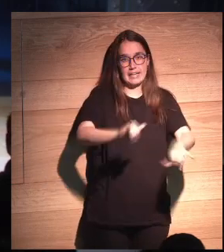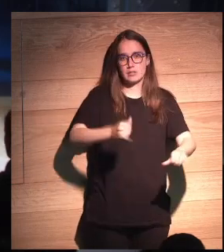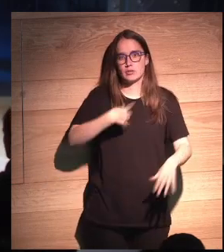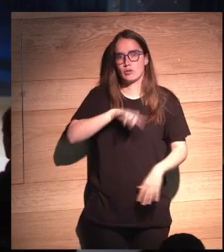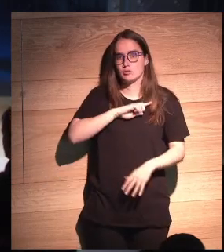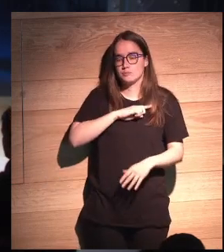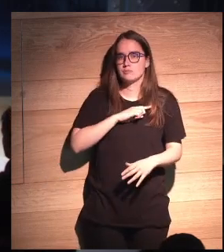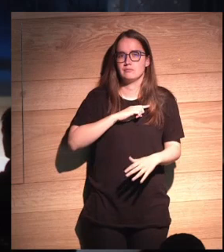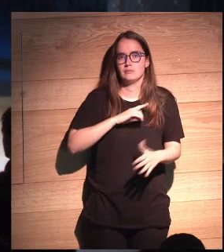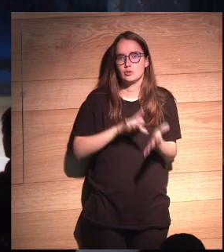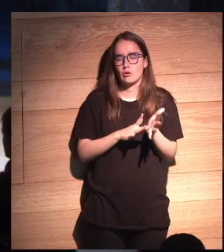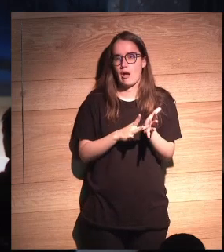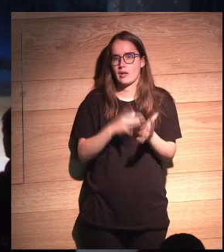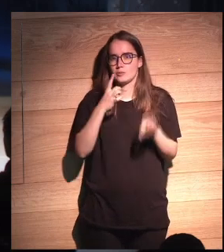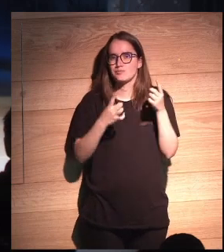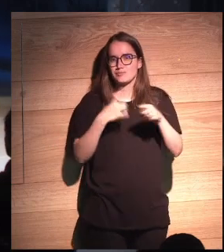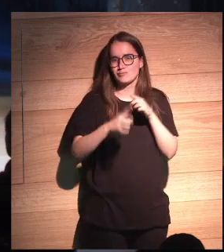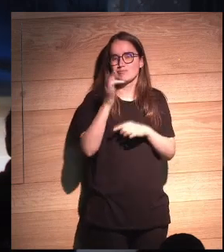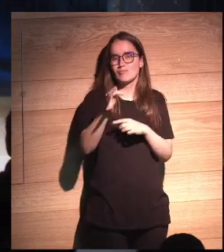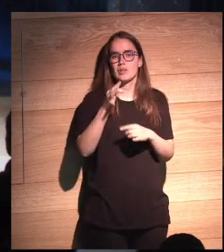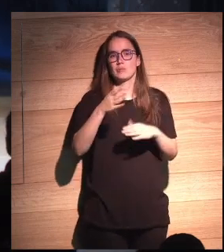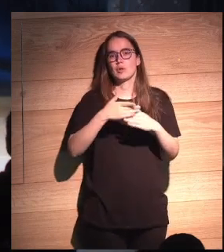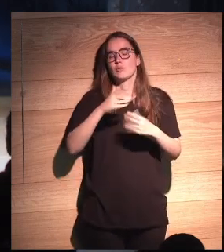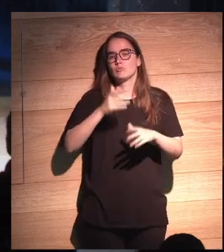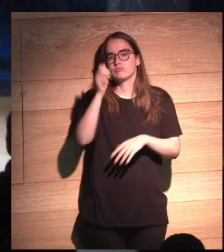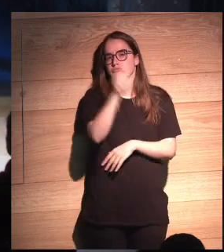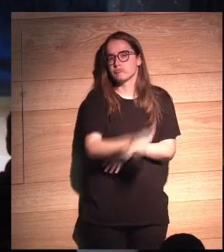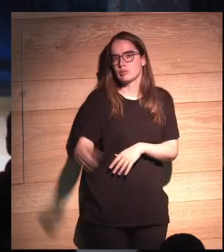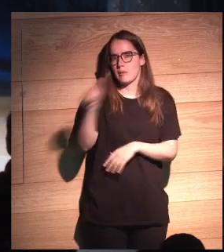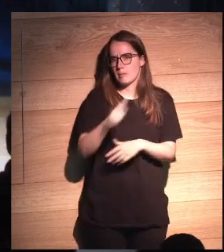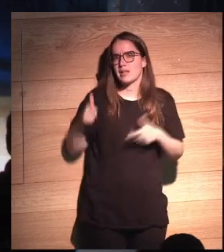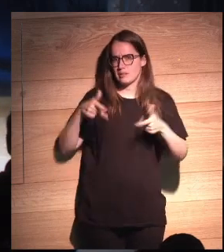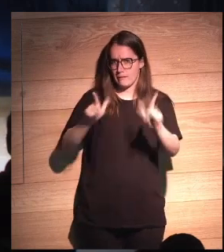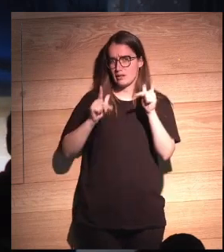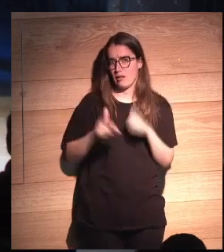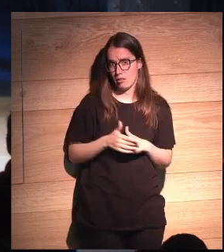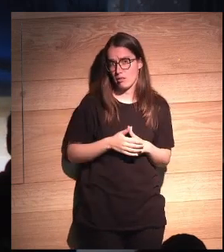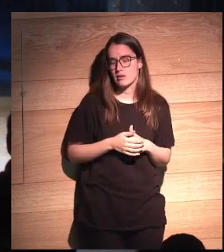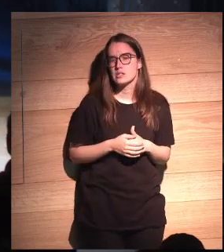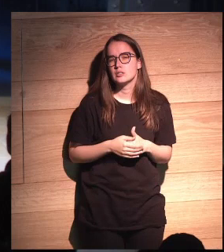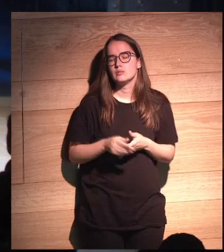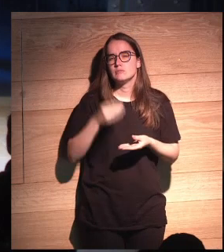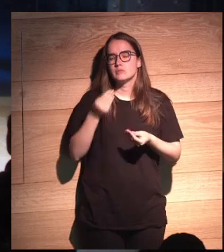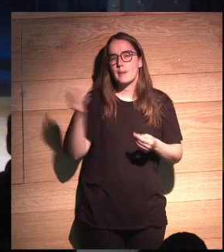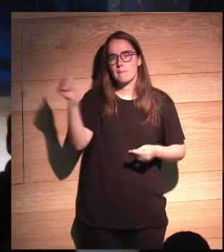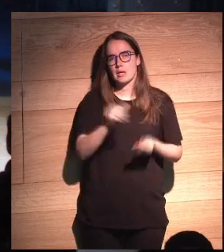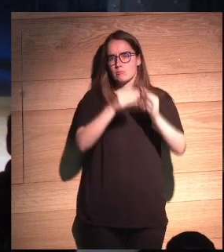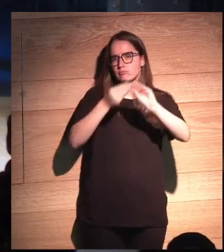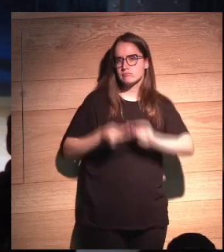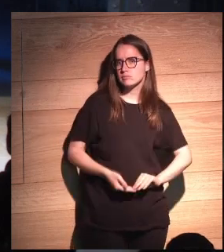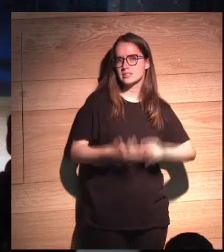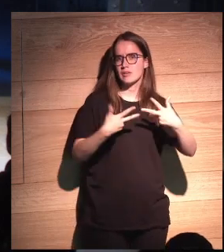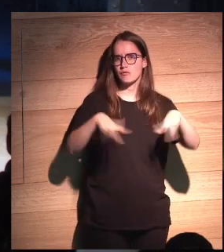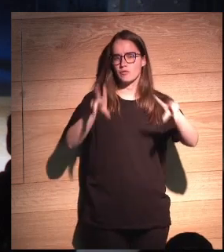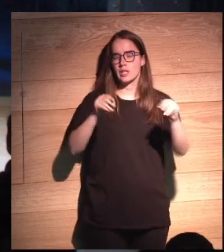menos teníamos partes beneficiosas como poder darle más vueltas, madurar todo mucho más. Y nos plantamos con la peli hecha